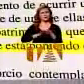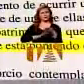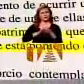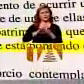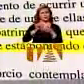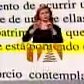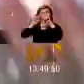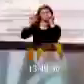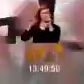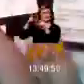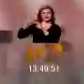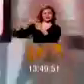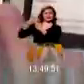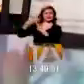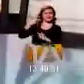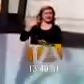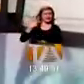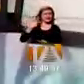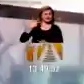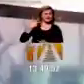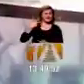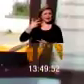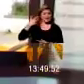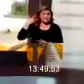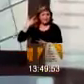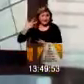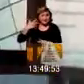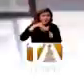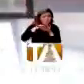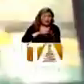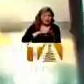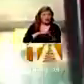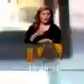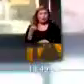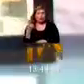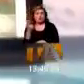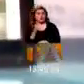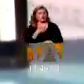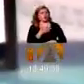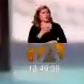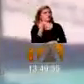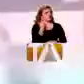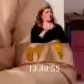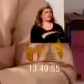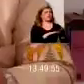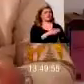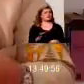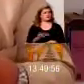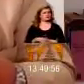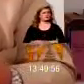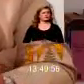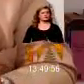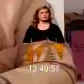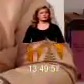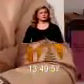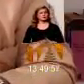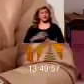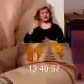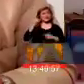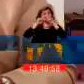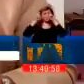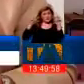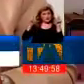un consorcio. El riesgo debería estar repartido entre las tres aseguradoras, parte de este consorcio. Se unen tres